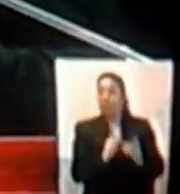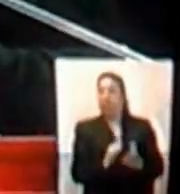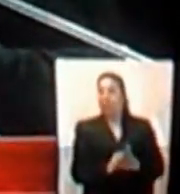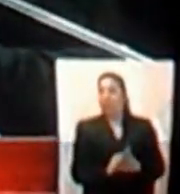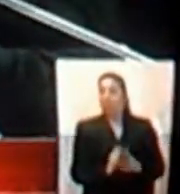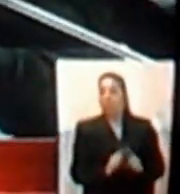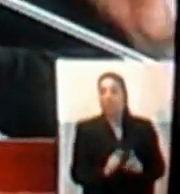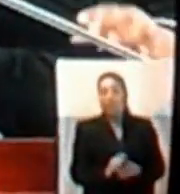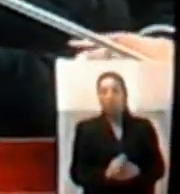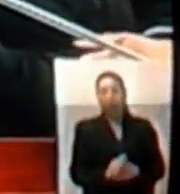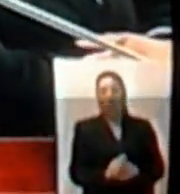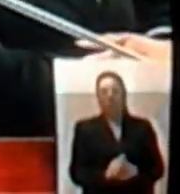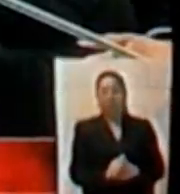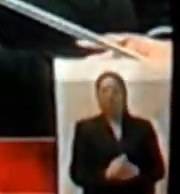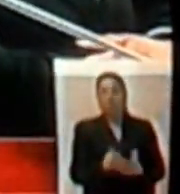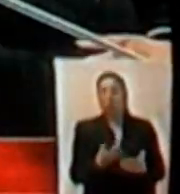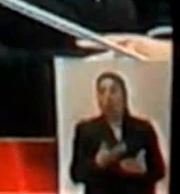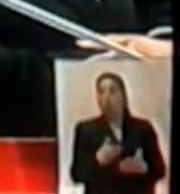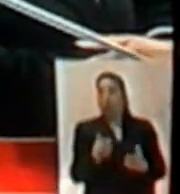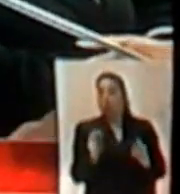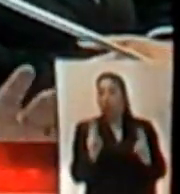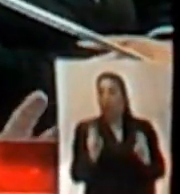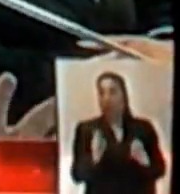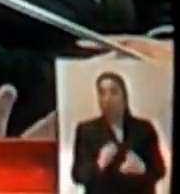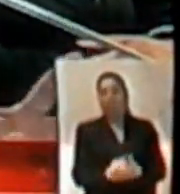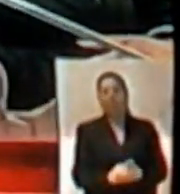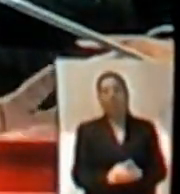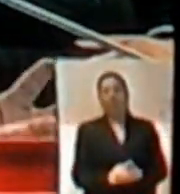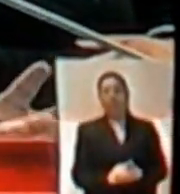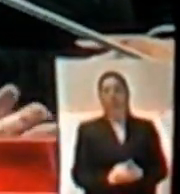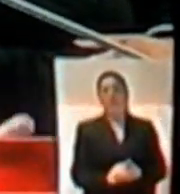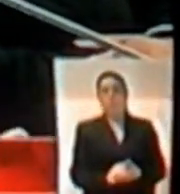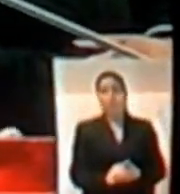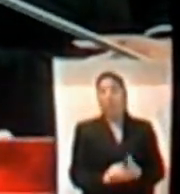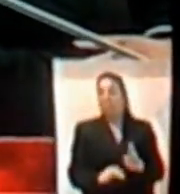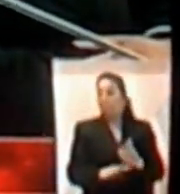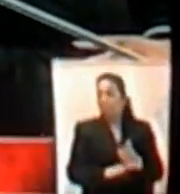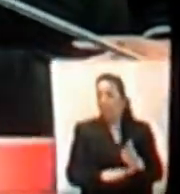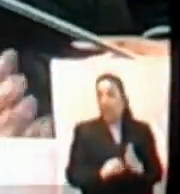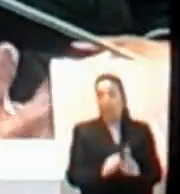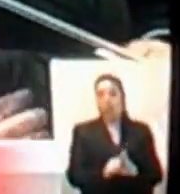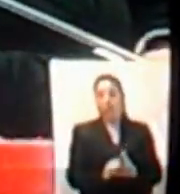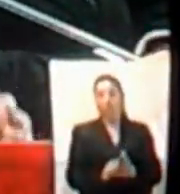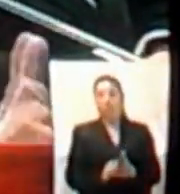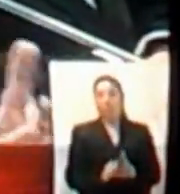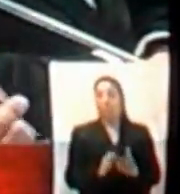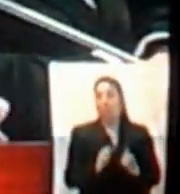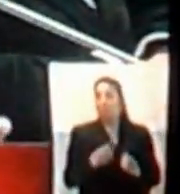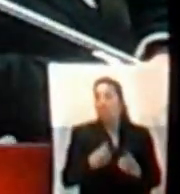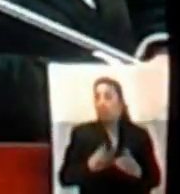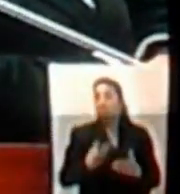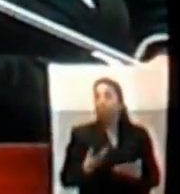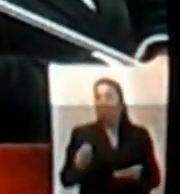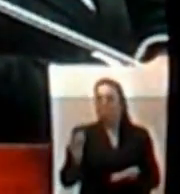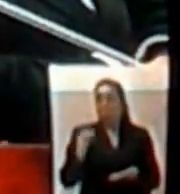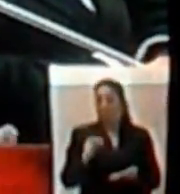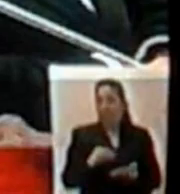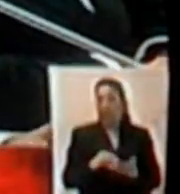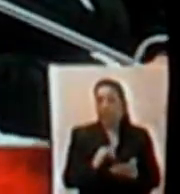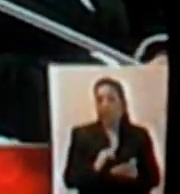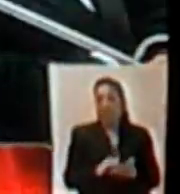este es muy importante. Creemos también otro punto, bueno, voy a circunscribirme el tiempo, y se lo vamos a